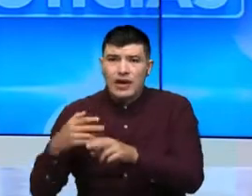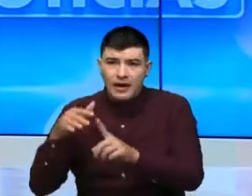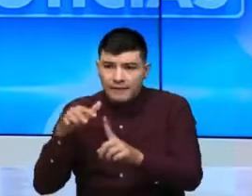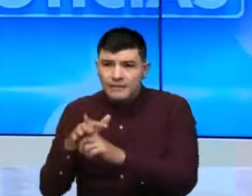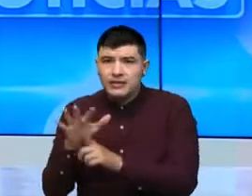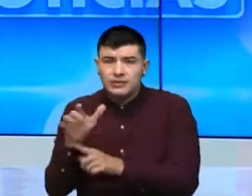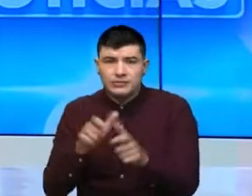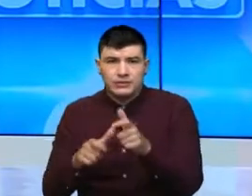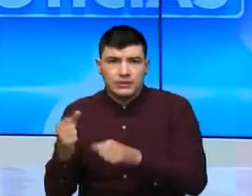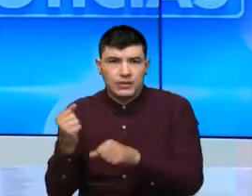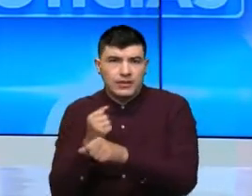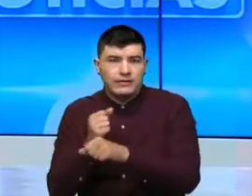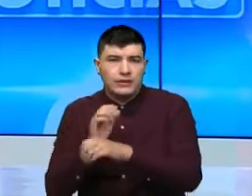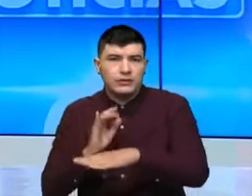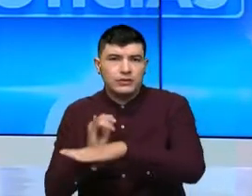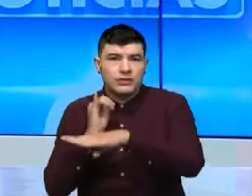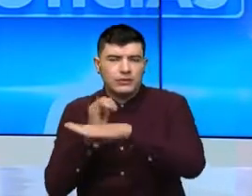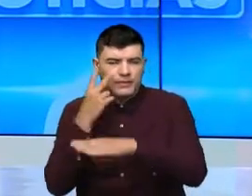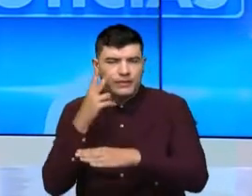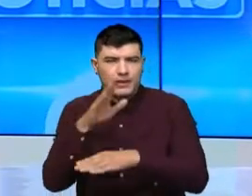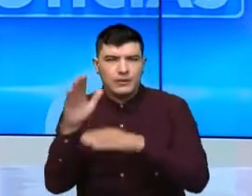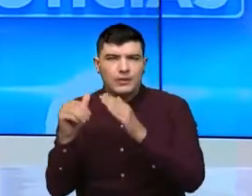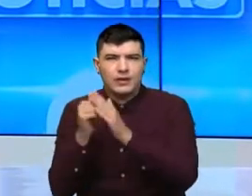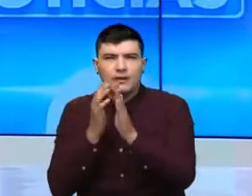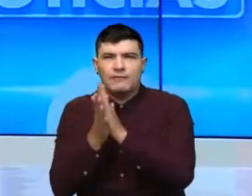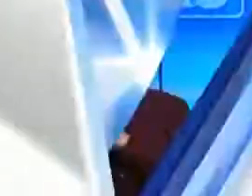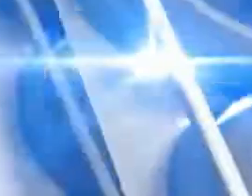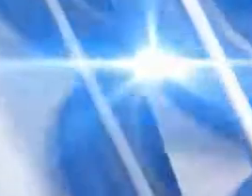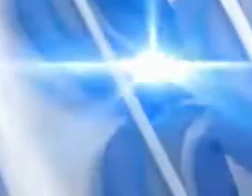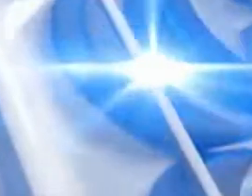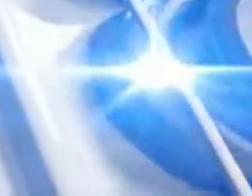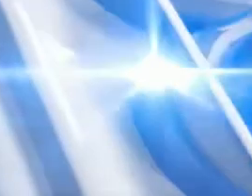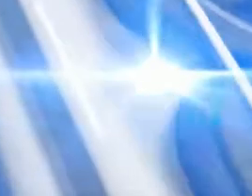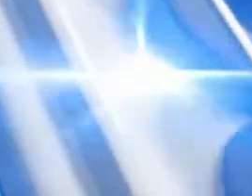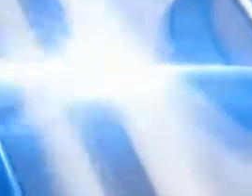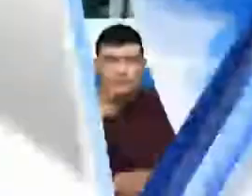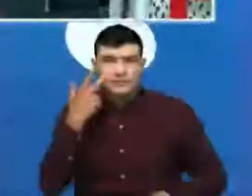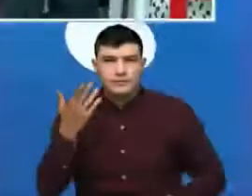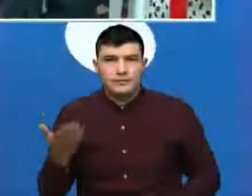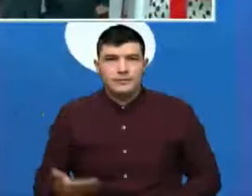pero carlos cárdenas nuestro periodista nos amplía esa hora de la tarde carlos